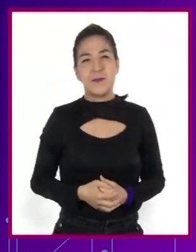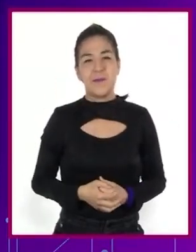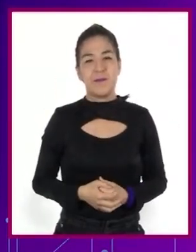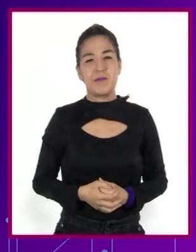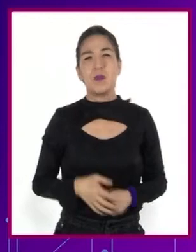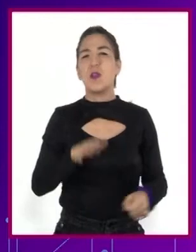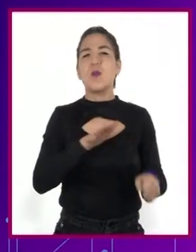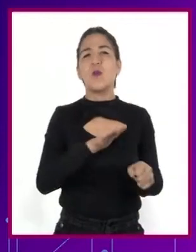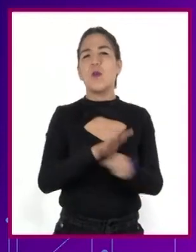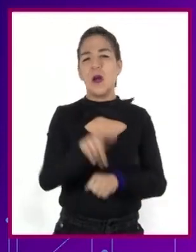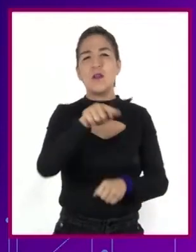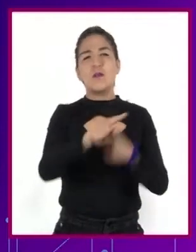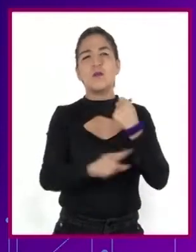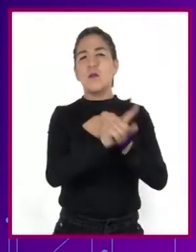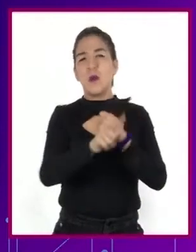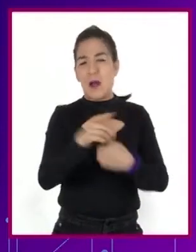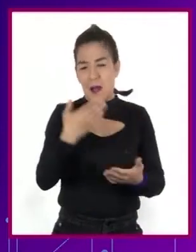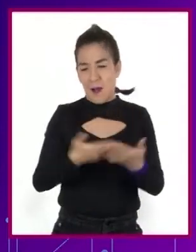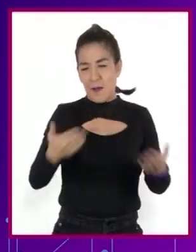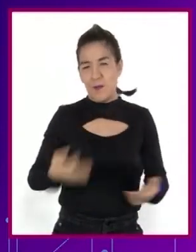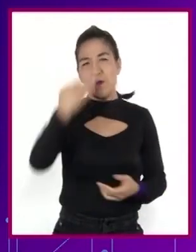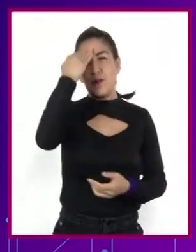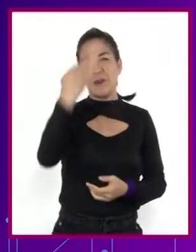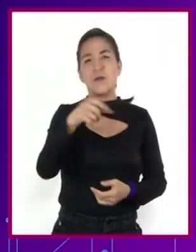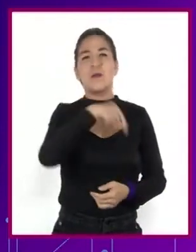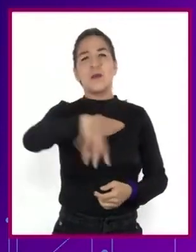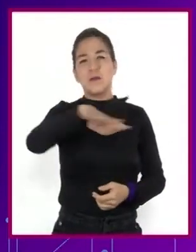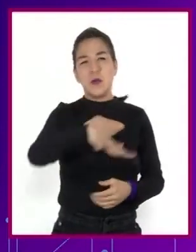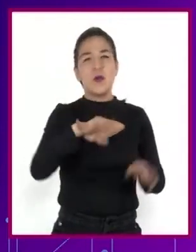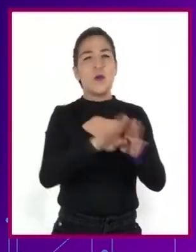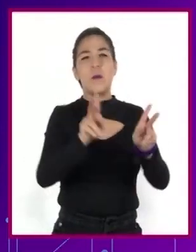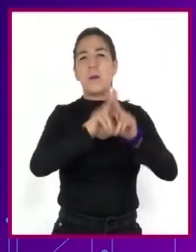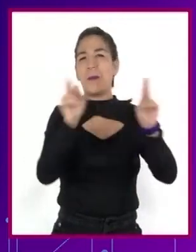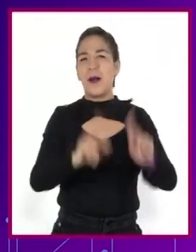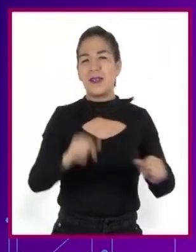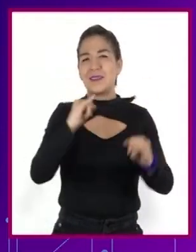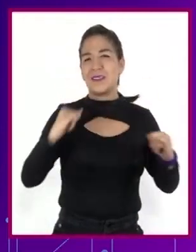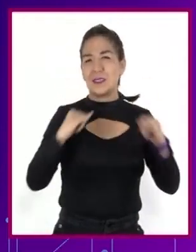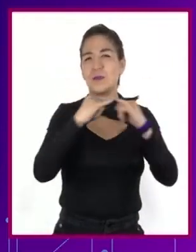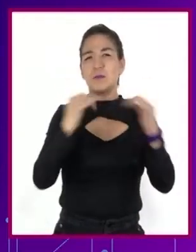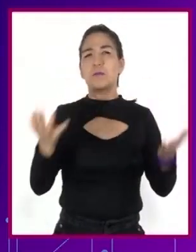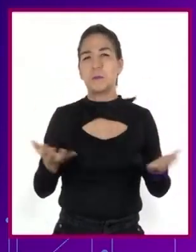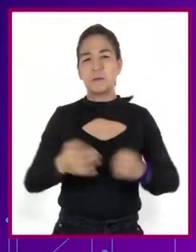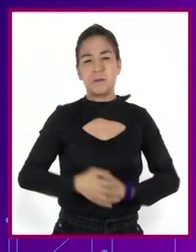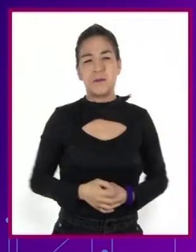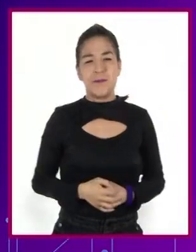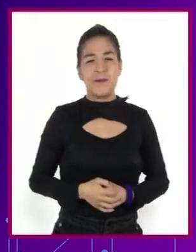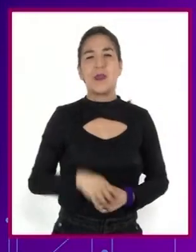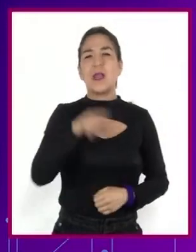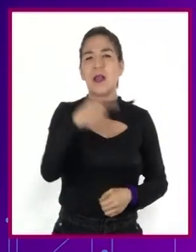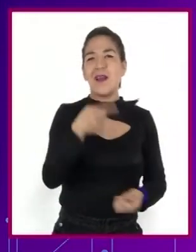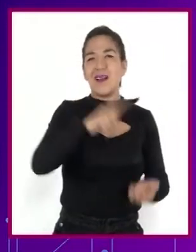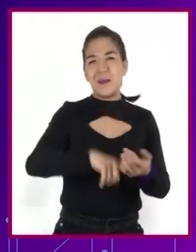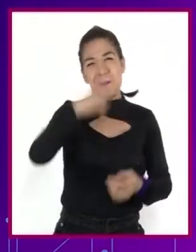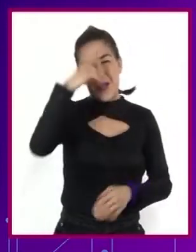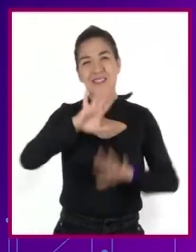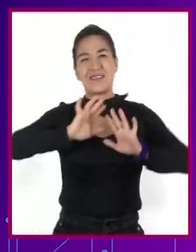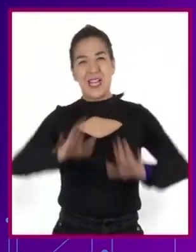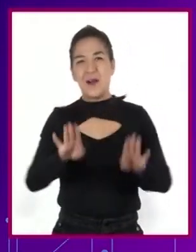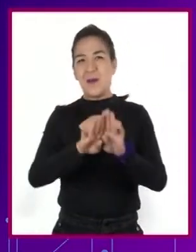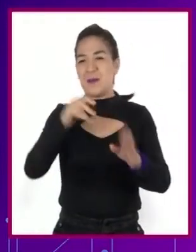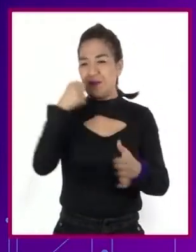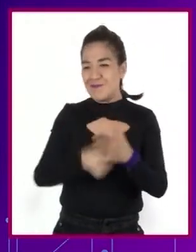¿Cuáles son las principales problemáticas actuales que atienden los organismos de paz? A pesar de los esfuerzos por atenuar el impacto de